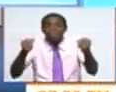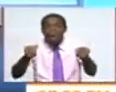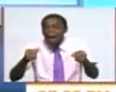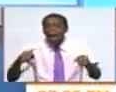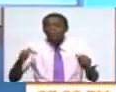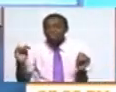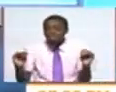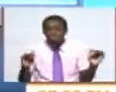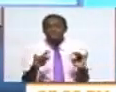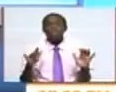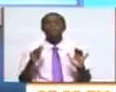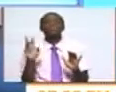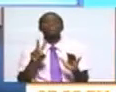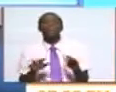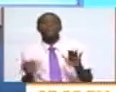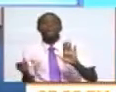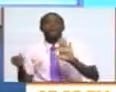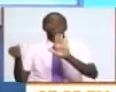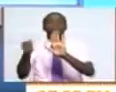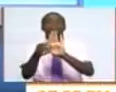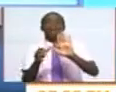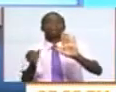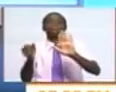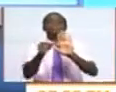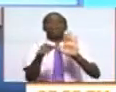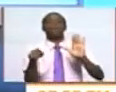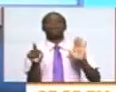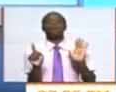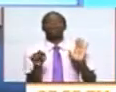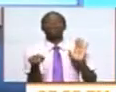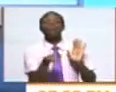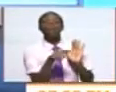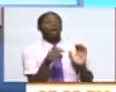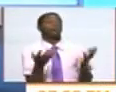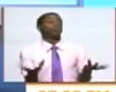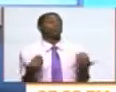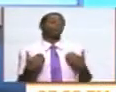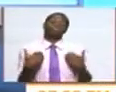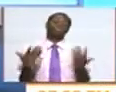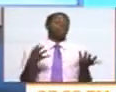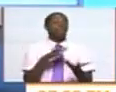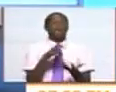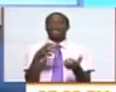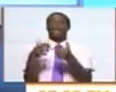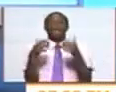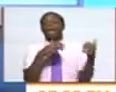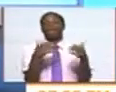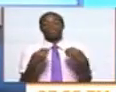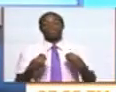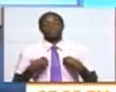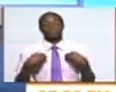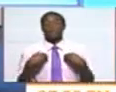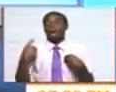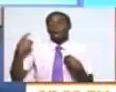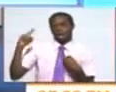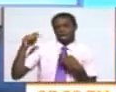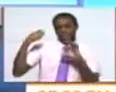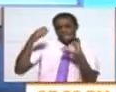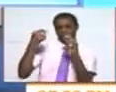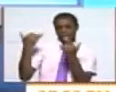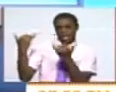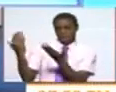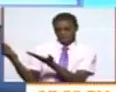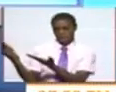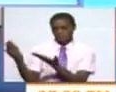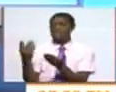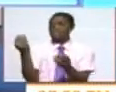venezolanos como excusa para una guerra. En este video, y hay varios sobre el tema,